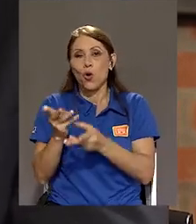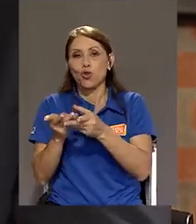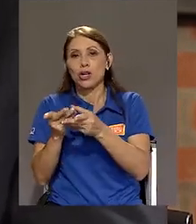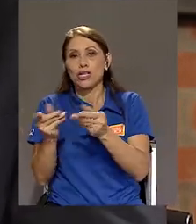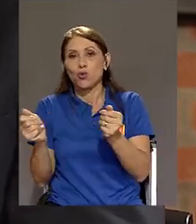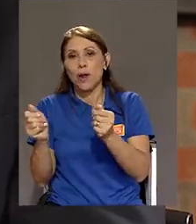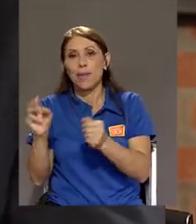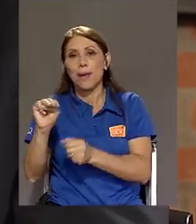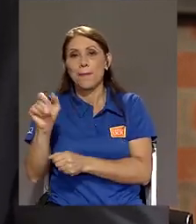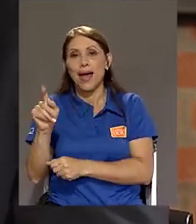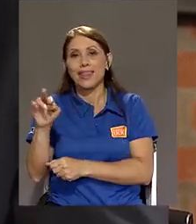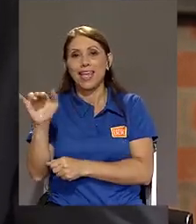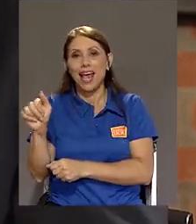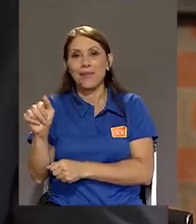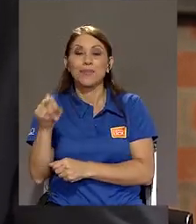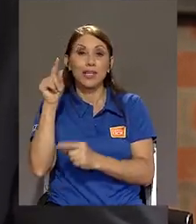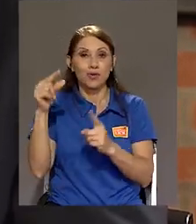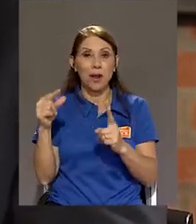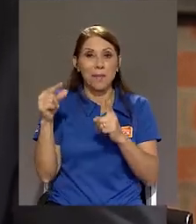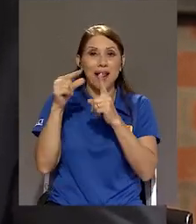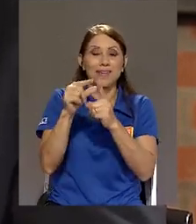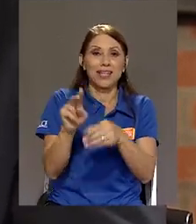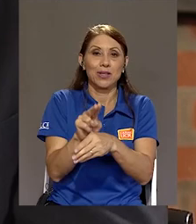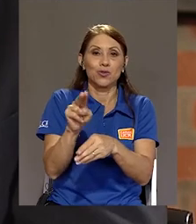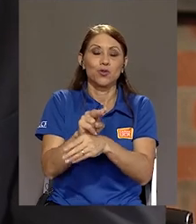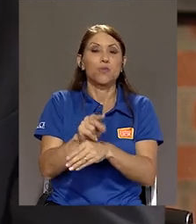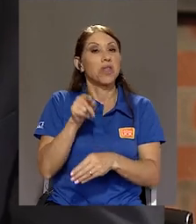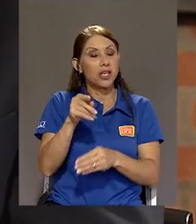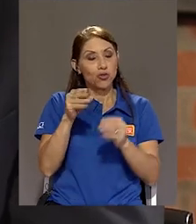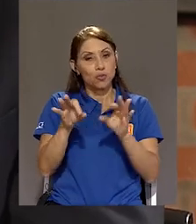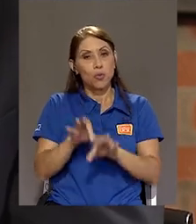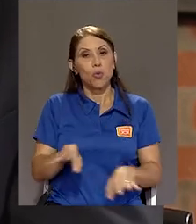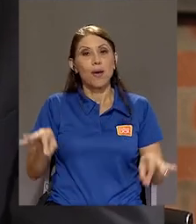ese momento, y yo creo que eso es muy valioso. Ahora,